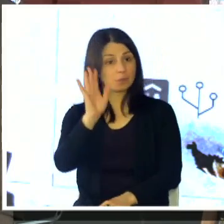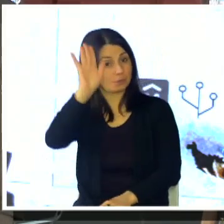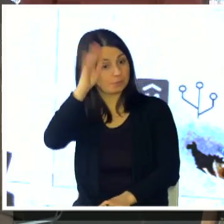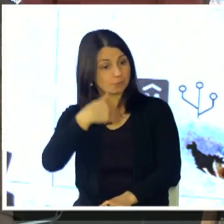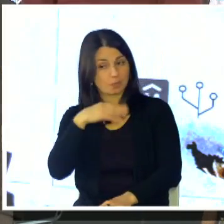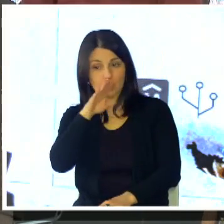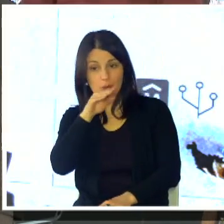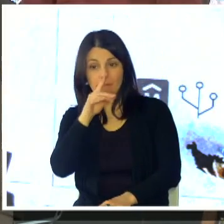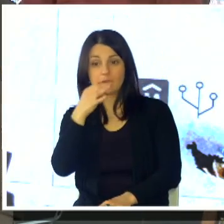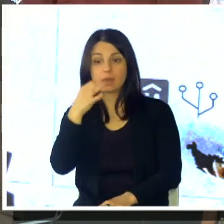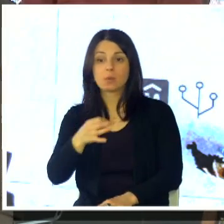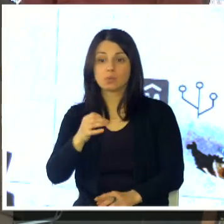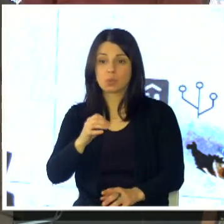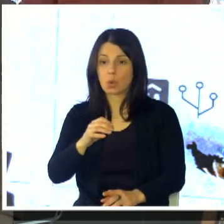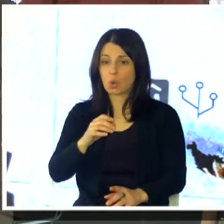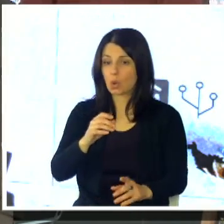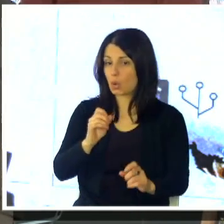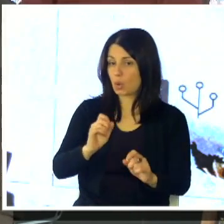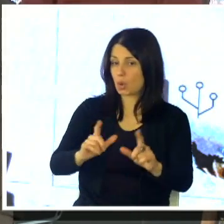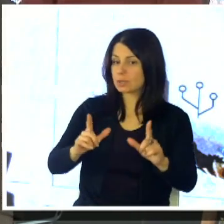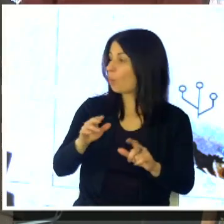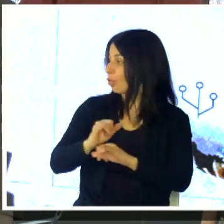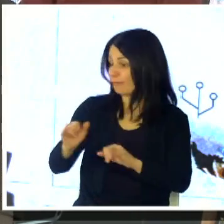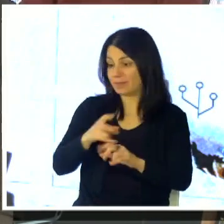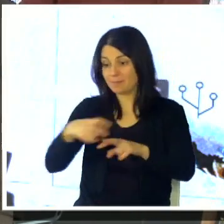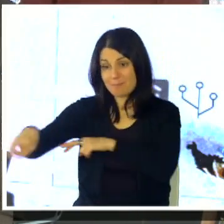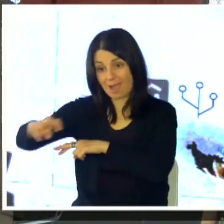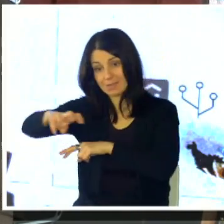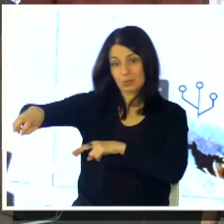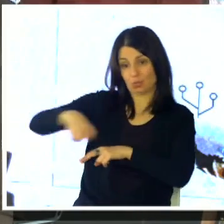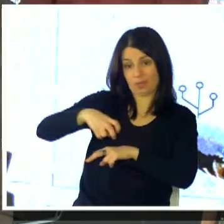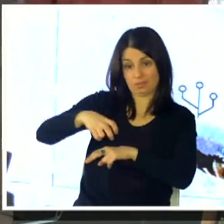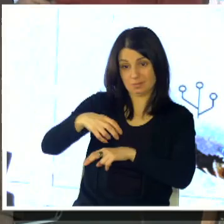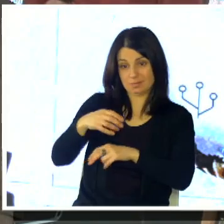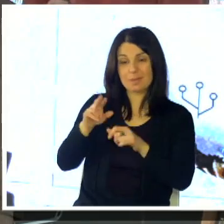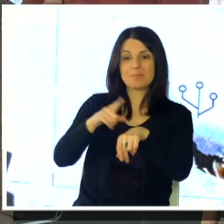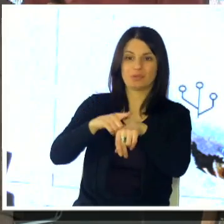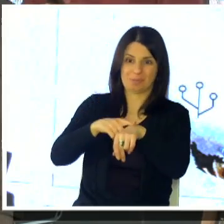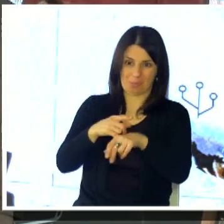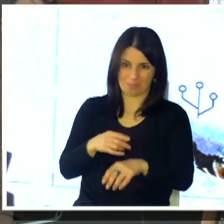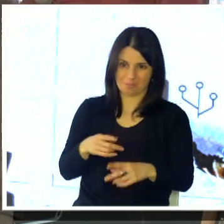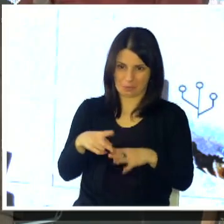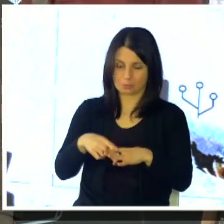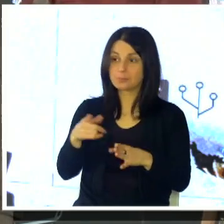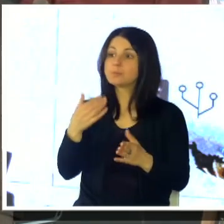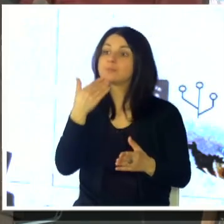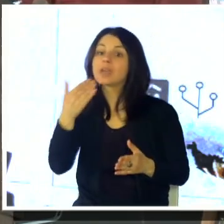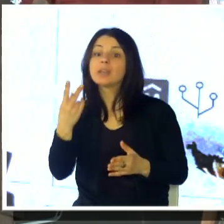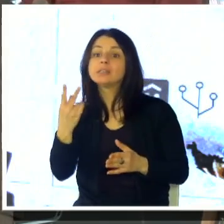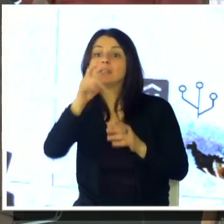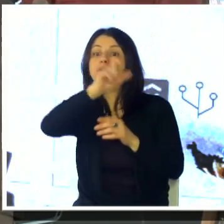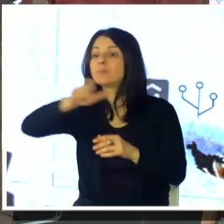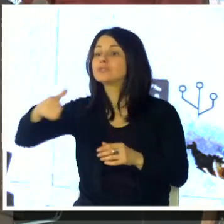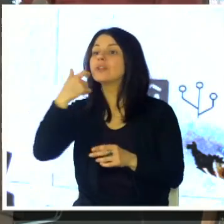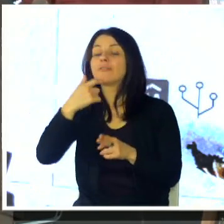Micrófono, estemos atentos. Muchas gracias, Santiago. Antes de continuar con la próxima conferencia, le vamos a agradecer a dos panelistas que no nombramos